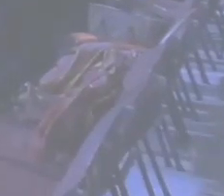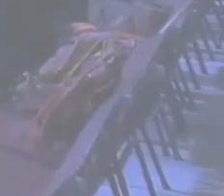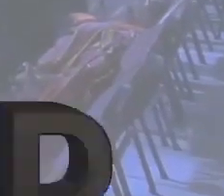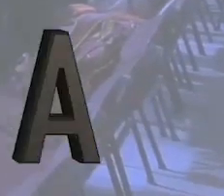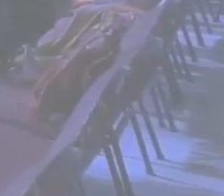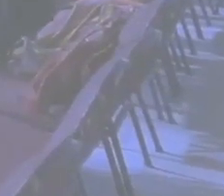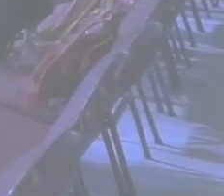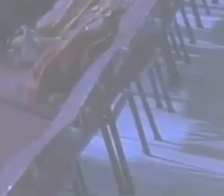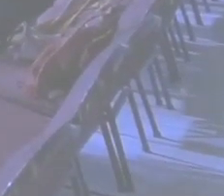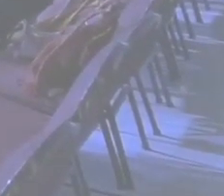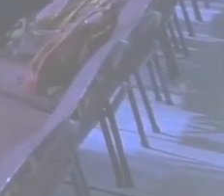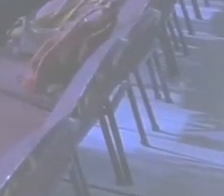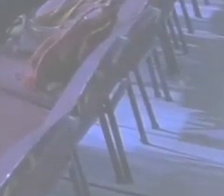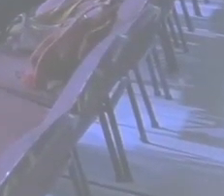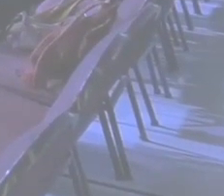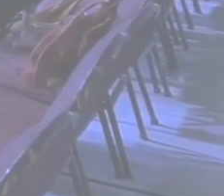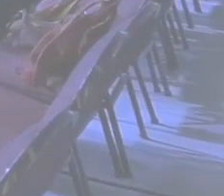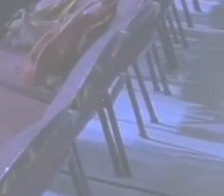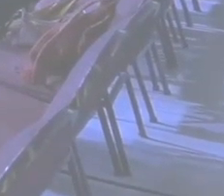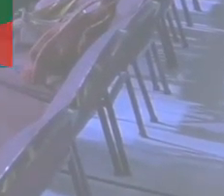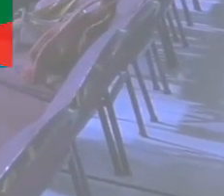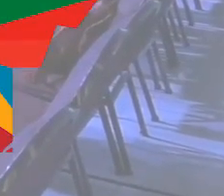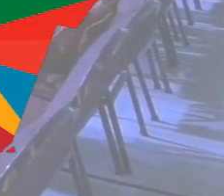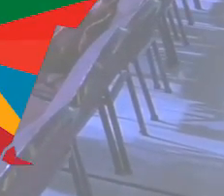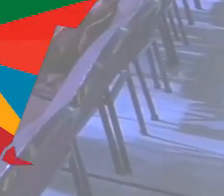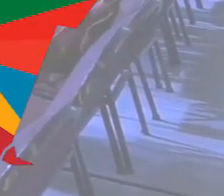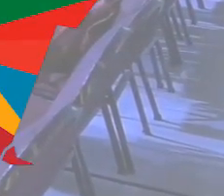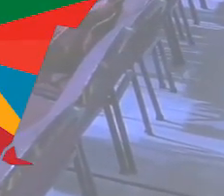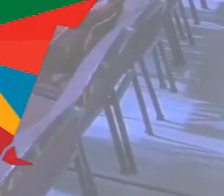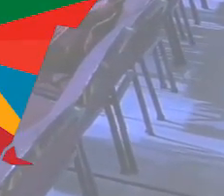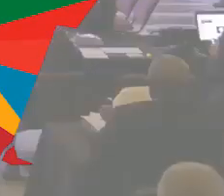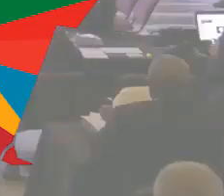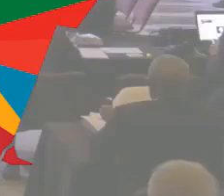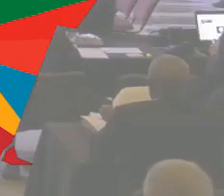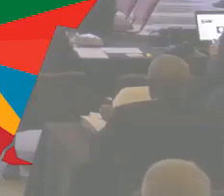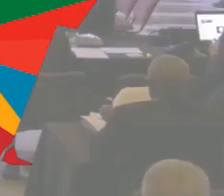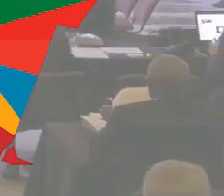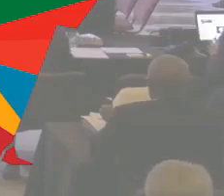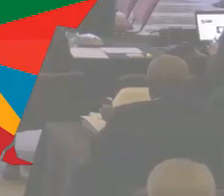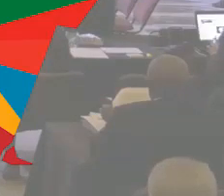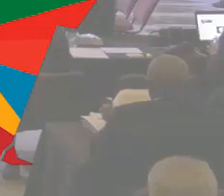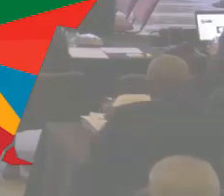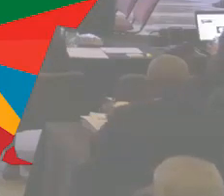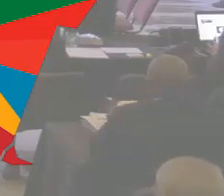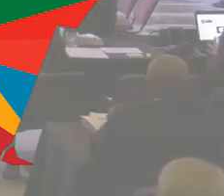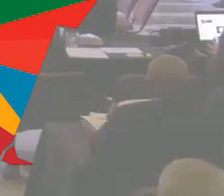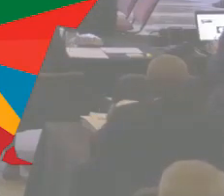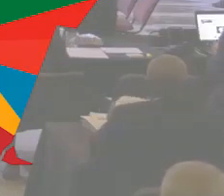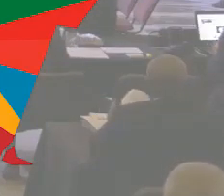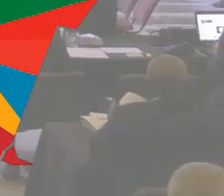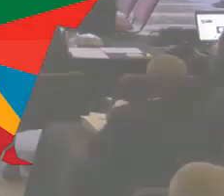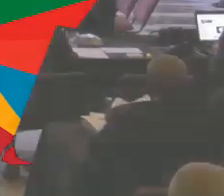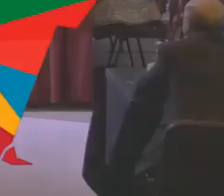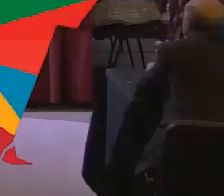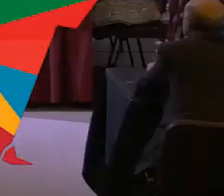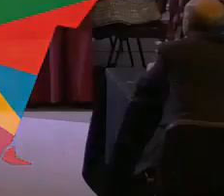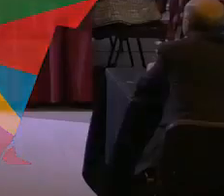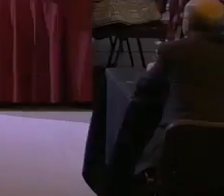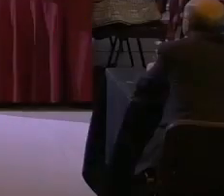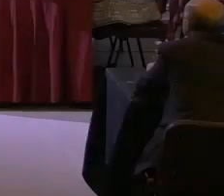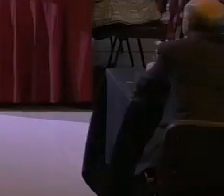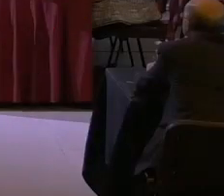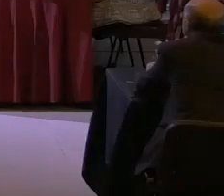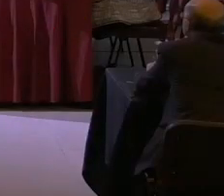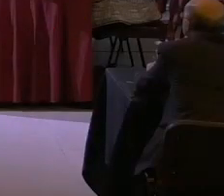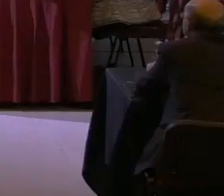Segunda reunión regional de ministros de educación de América Latina y el Caribe, Cochabamba, Bolivia, 2018.